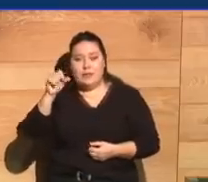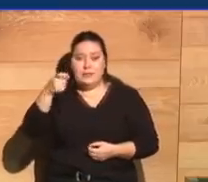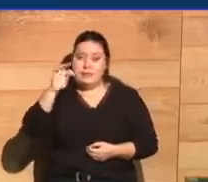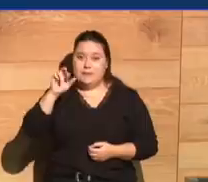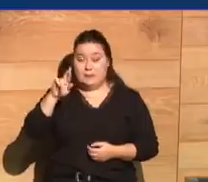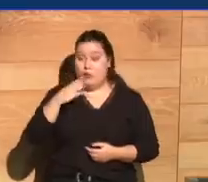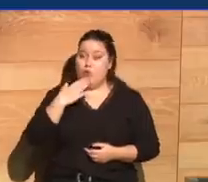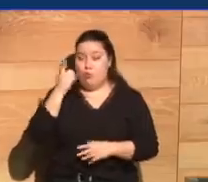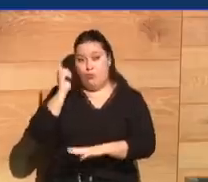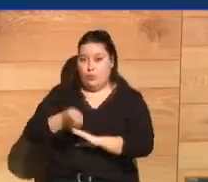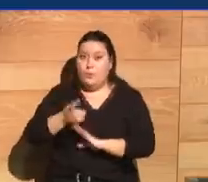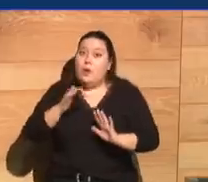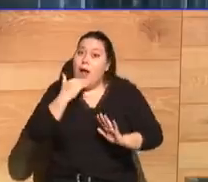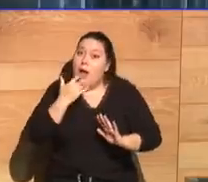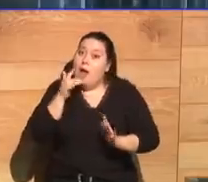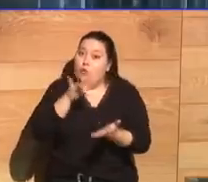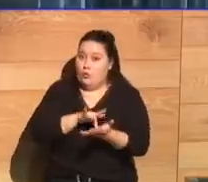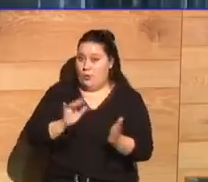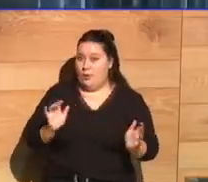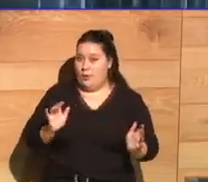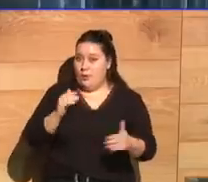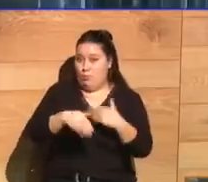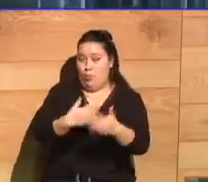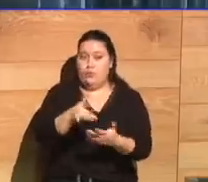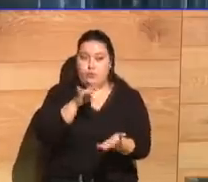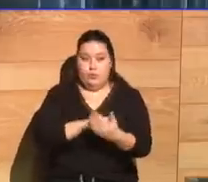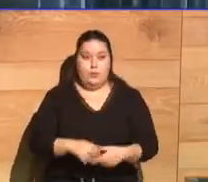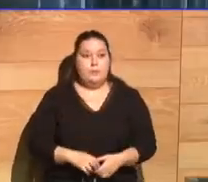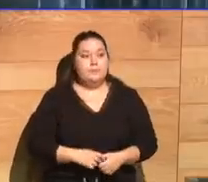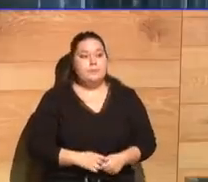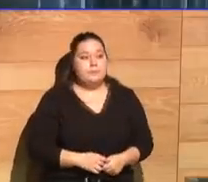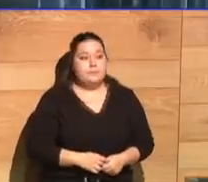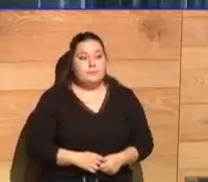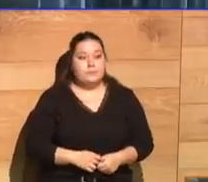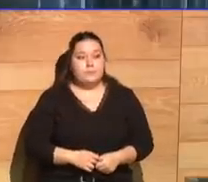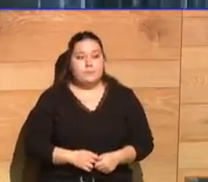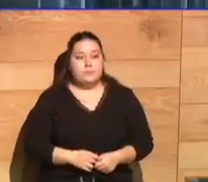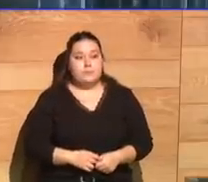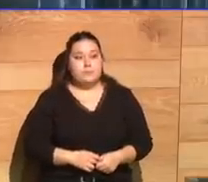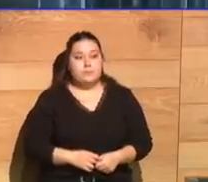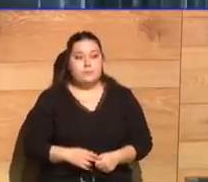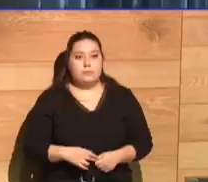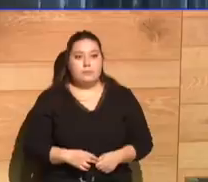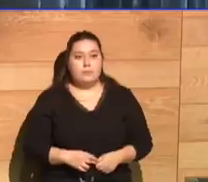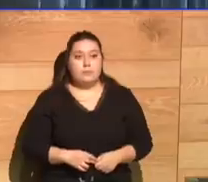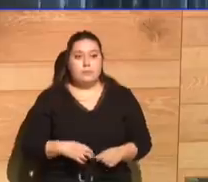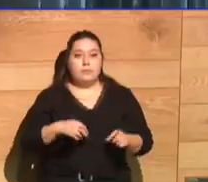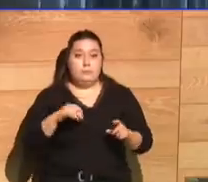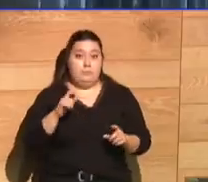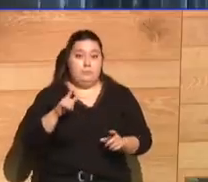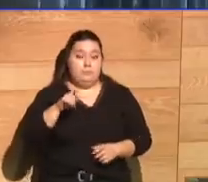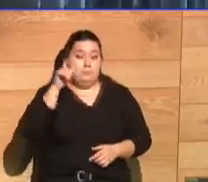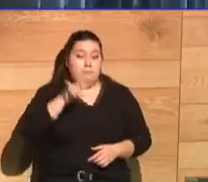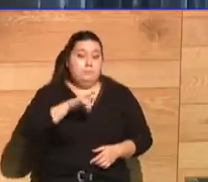ahí en el proceso. Efectivamente, no. Piensan en Guy Hamilton y... De James Bond. El de James Bond, el de James